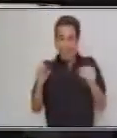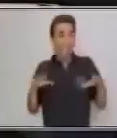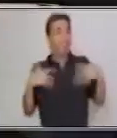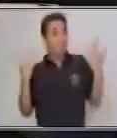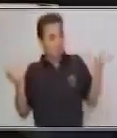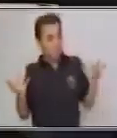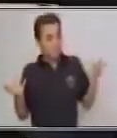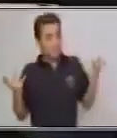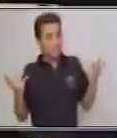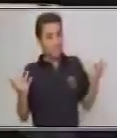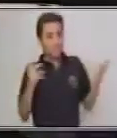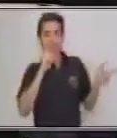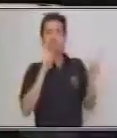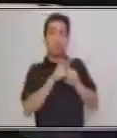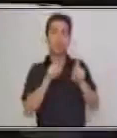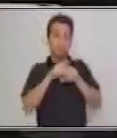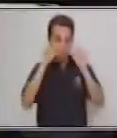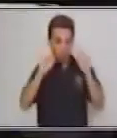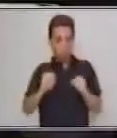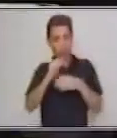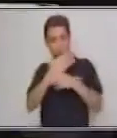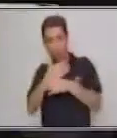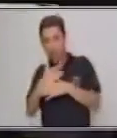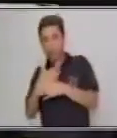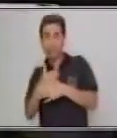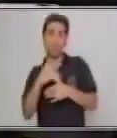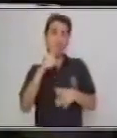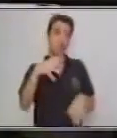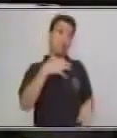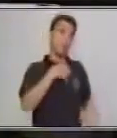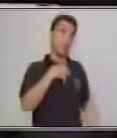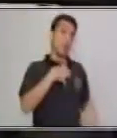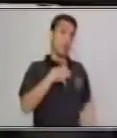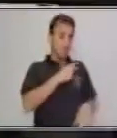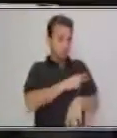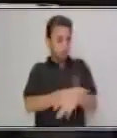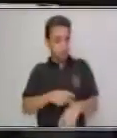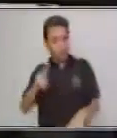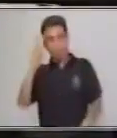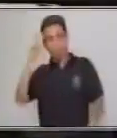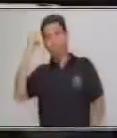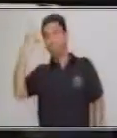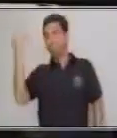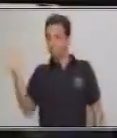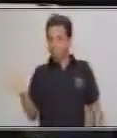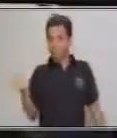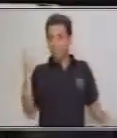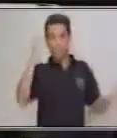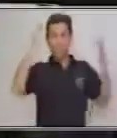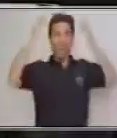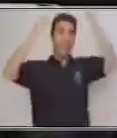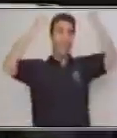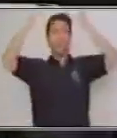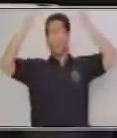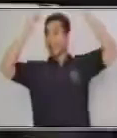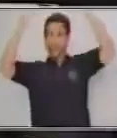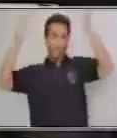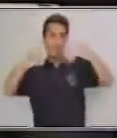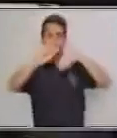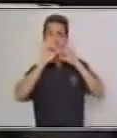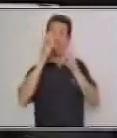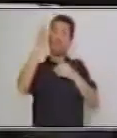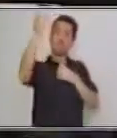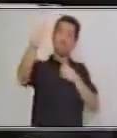Y pueden compartir también sus propias historias inventadas. ¿Quiénes serán inventores de acá? ¿Quiénes van a ser escritores de